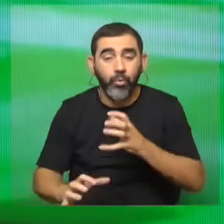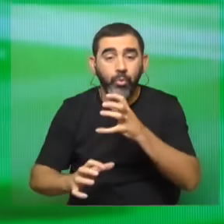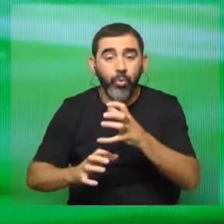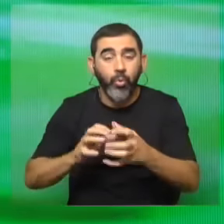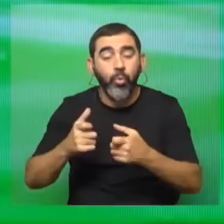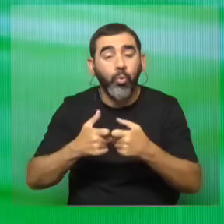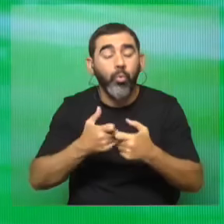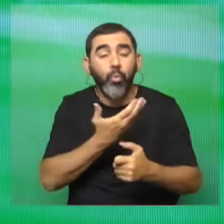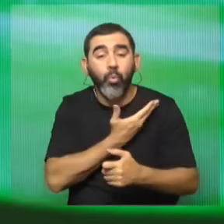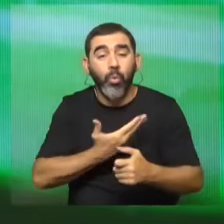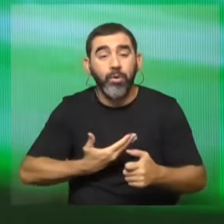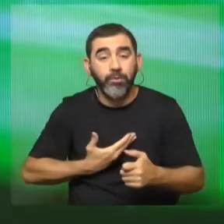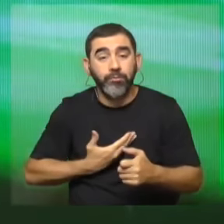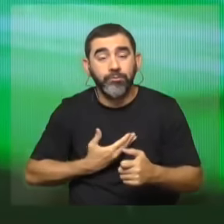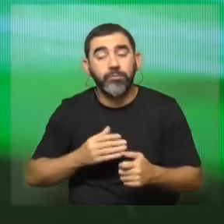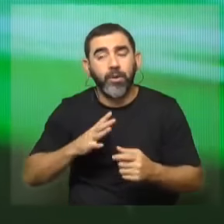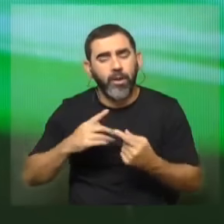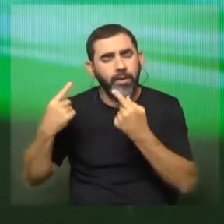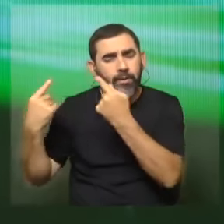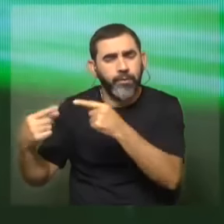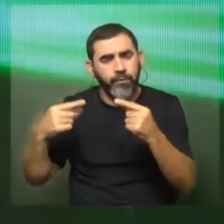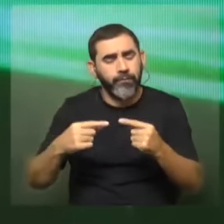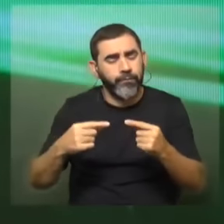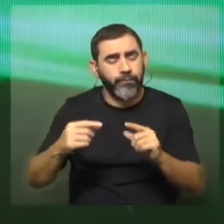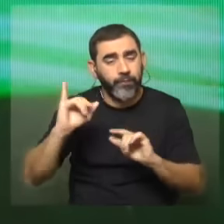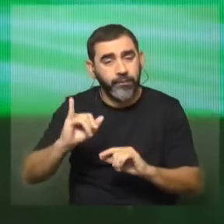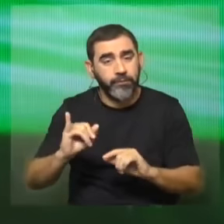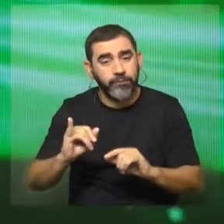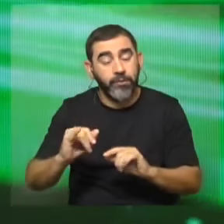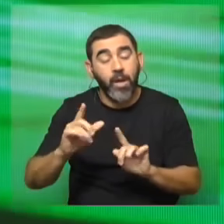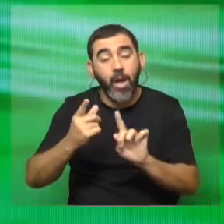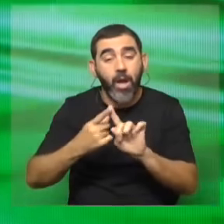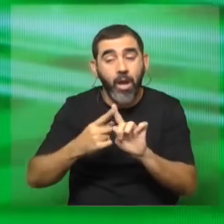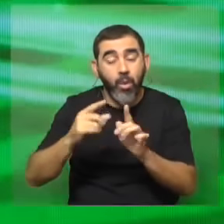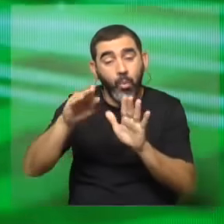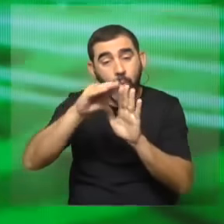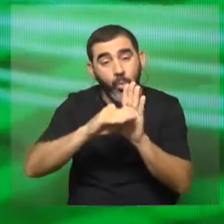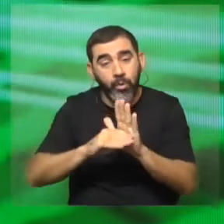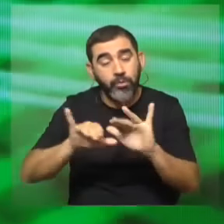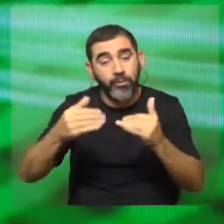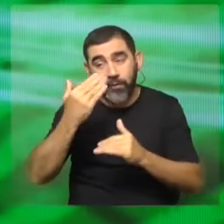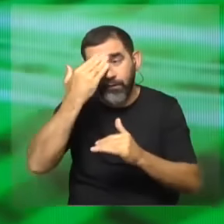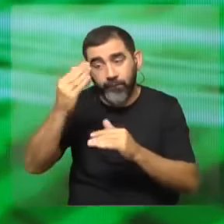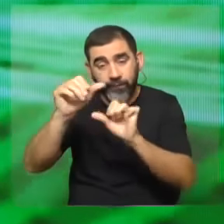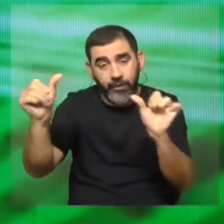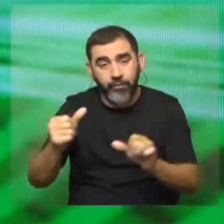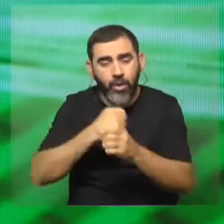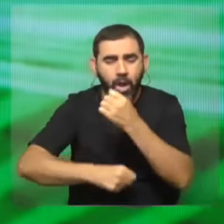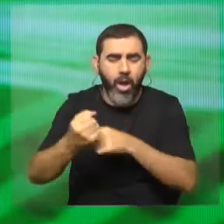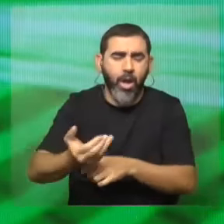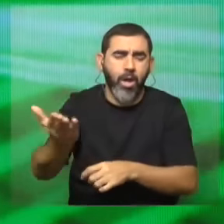gobierno que mantenemos nuestras diferencias nuestros matices y nos ponemos de acuerdo en un programa ya lo hizo el frente amplio hace tantos